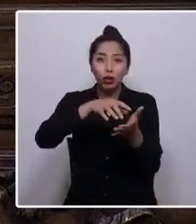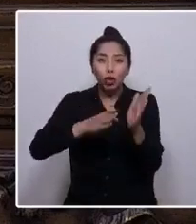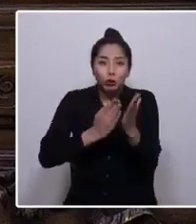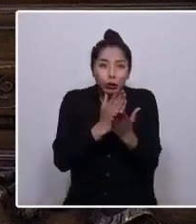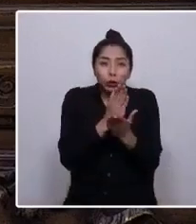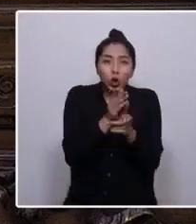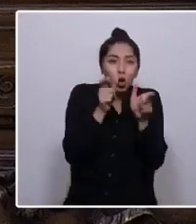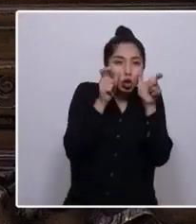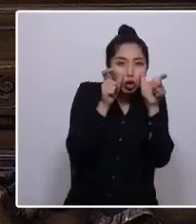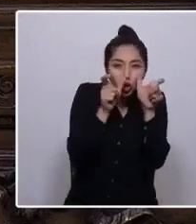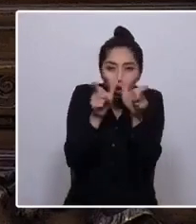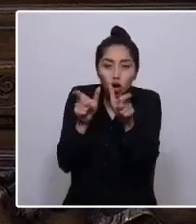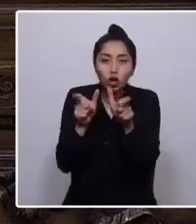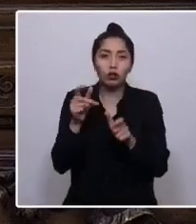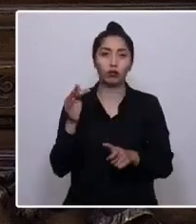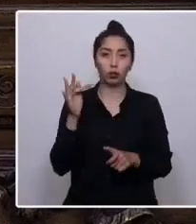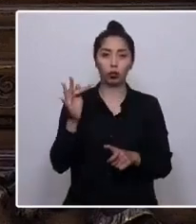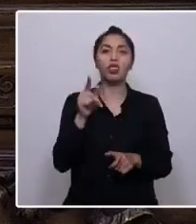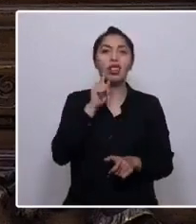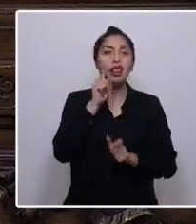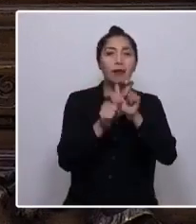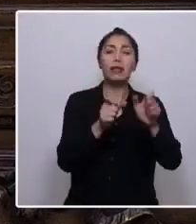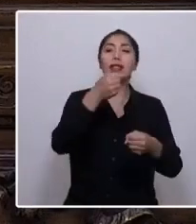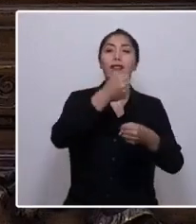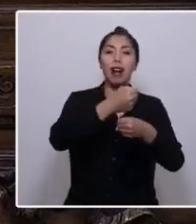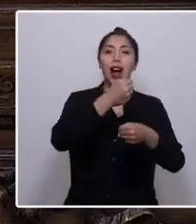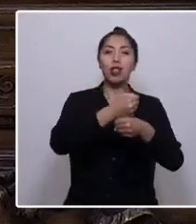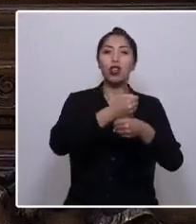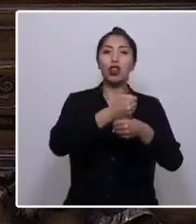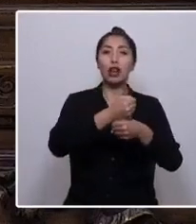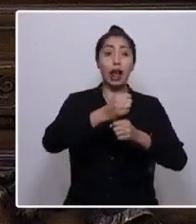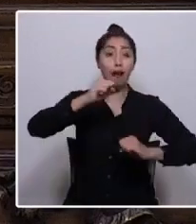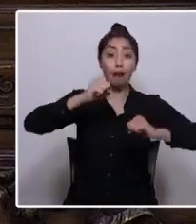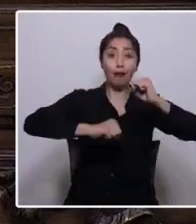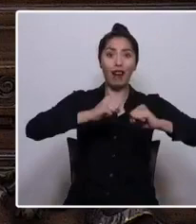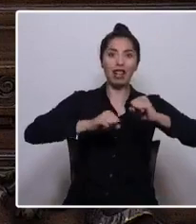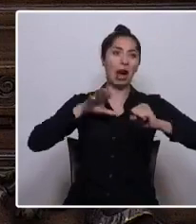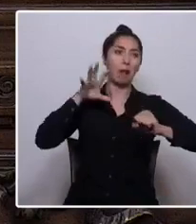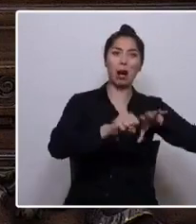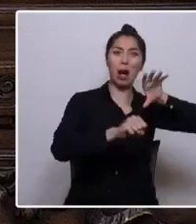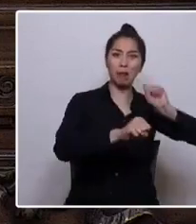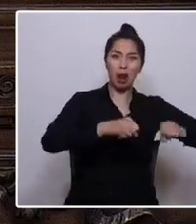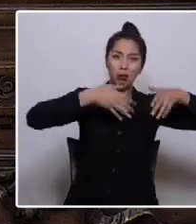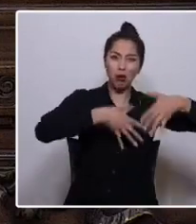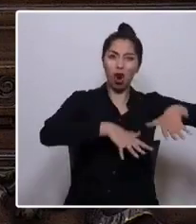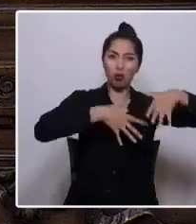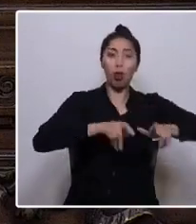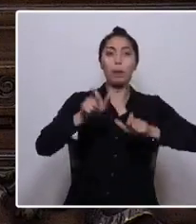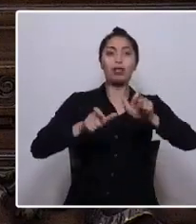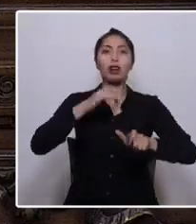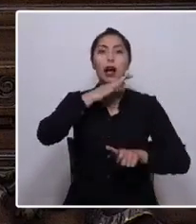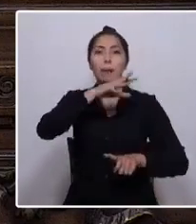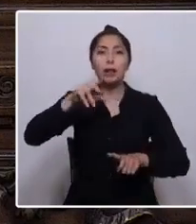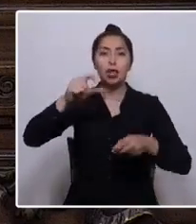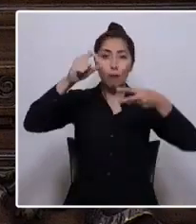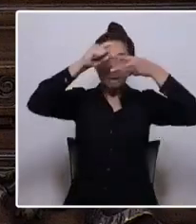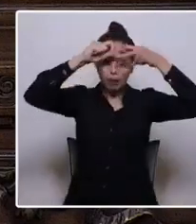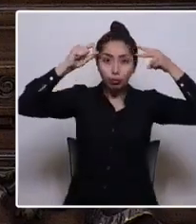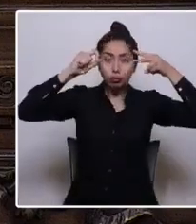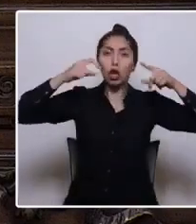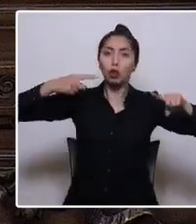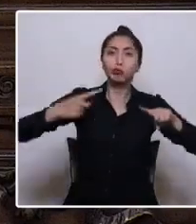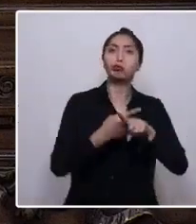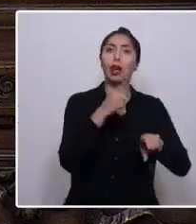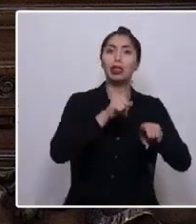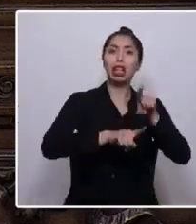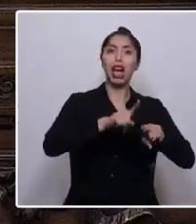propio destino los trabajadores y trabajadoras se tomaron las fábricas los campesinos y los mapuches empezaron a recuperar sus tierras